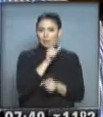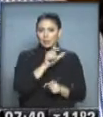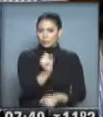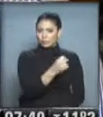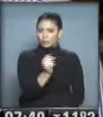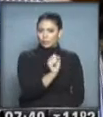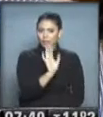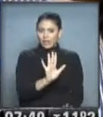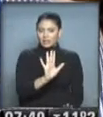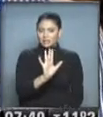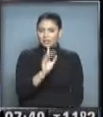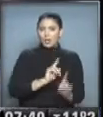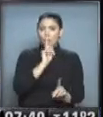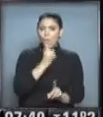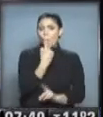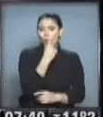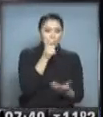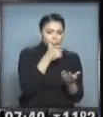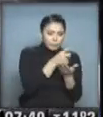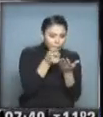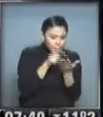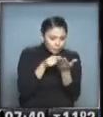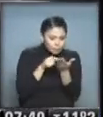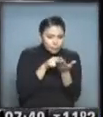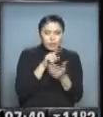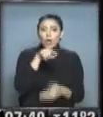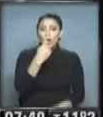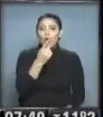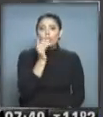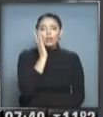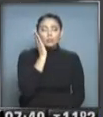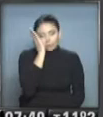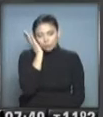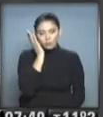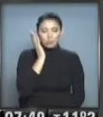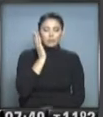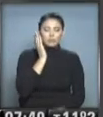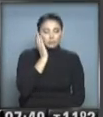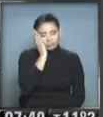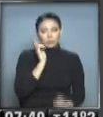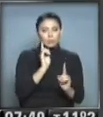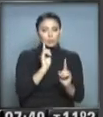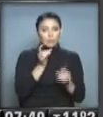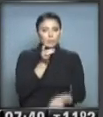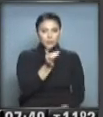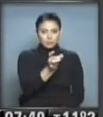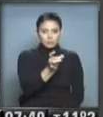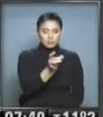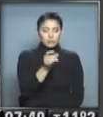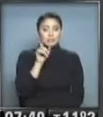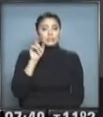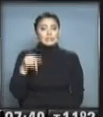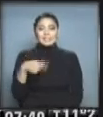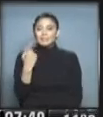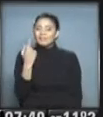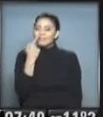uno mandaba mensaje de texto y el otro dormitaba en la marcha del tren. Lo que sí nos llamó